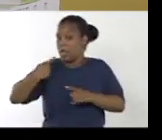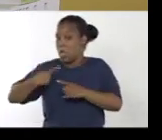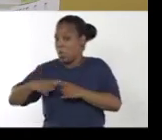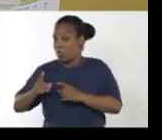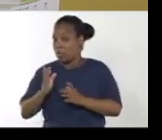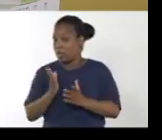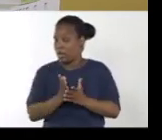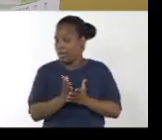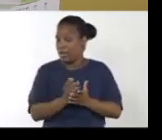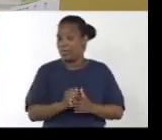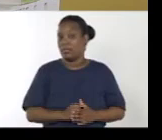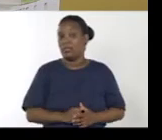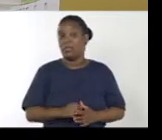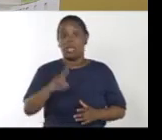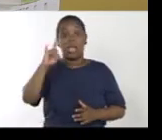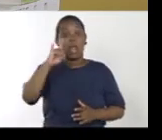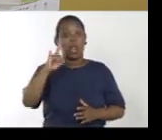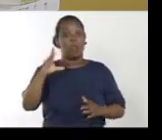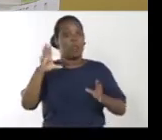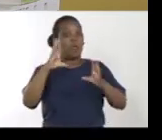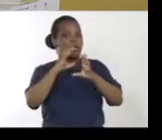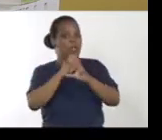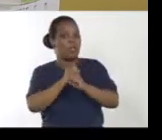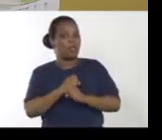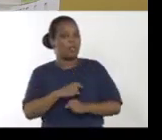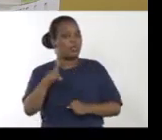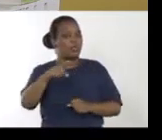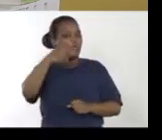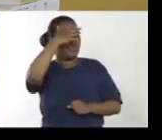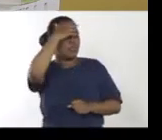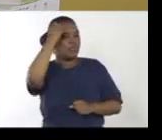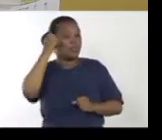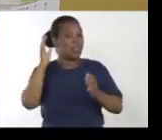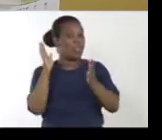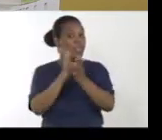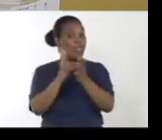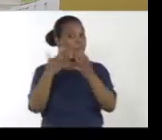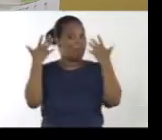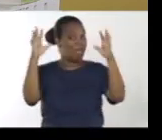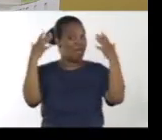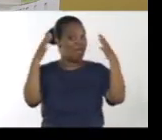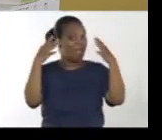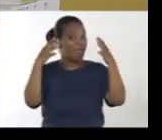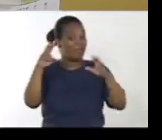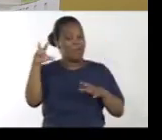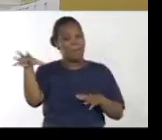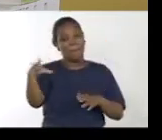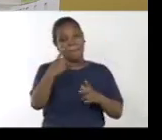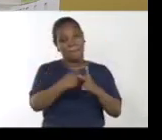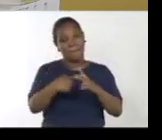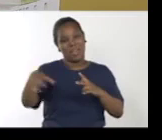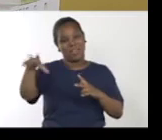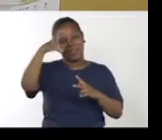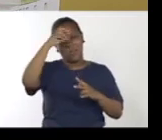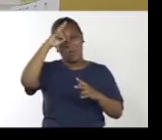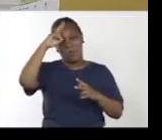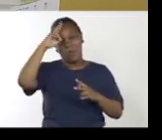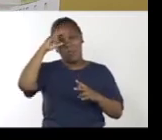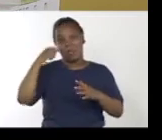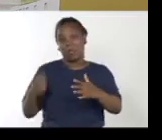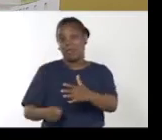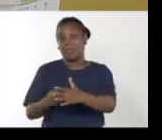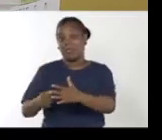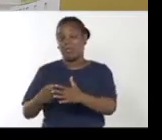otras ocasiones. Y a las 9 de la noche, no se olviden del aplauso merecido para todos esos médicos que